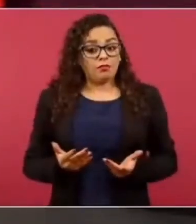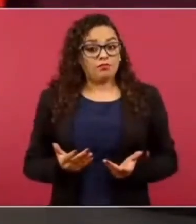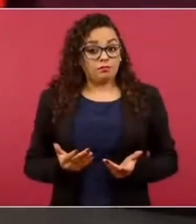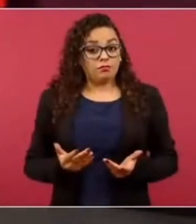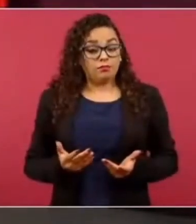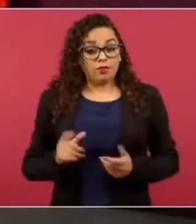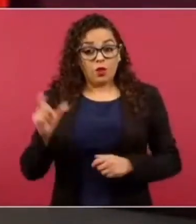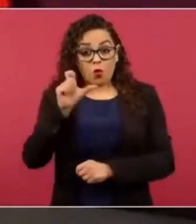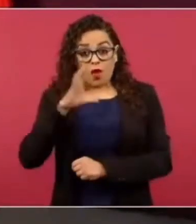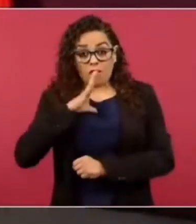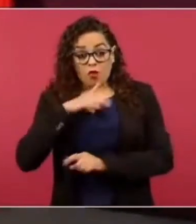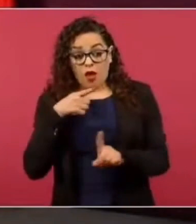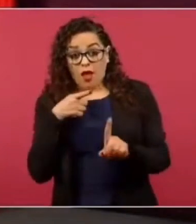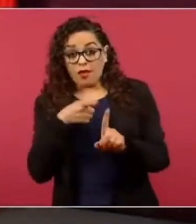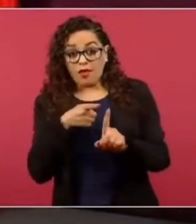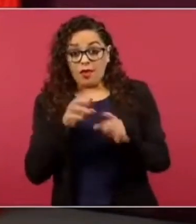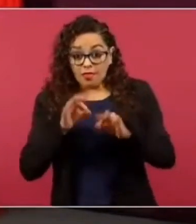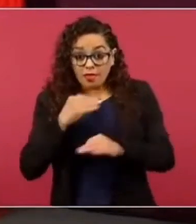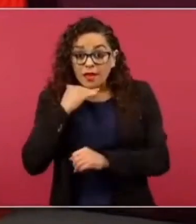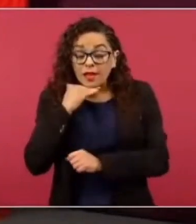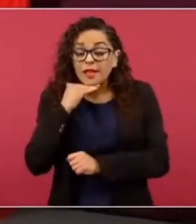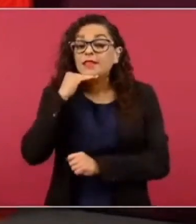podía